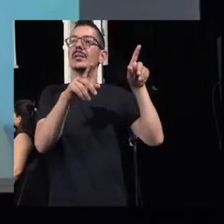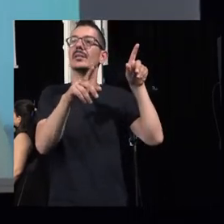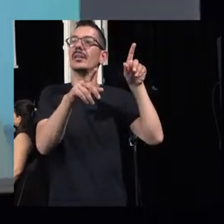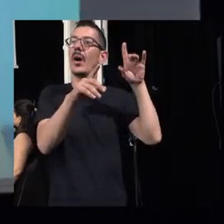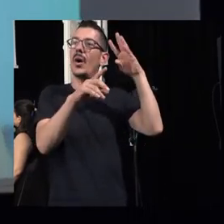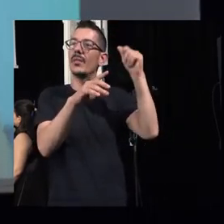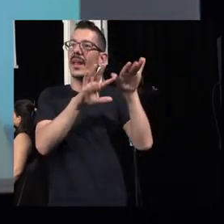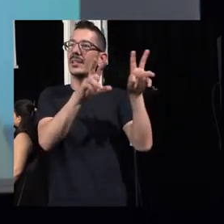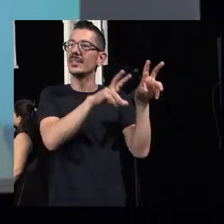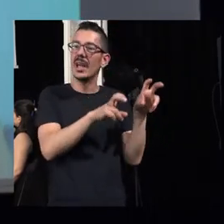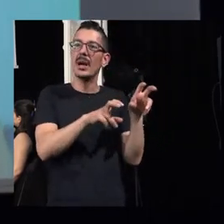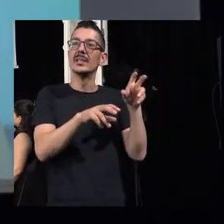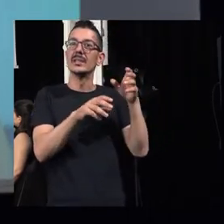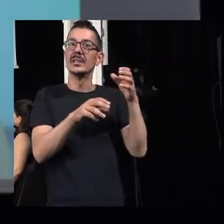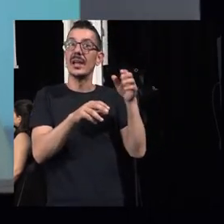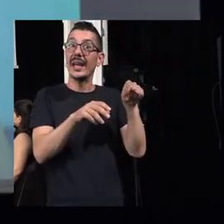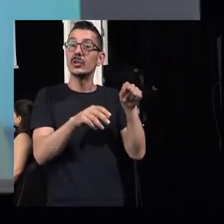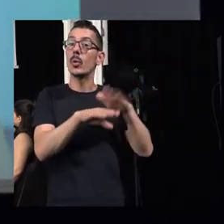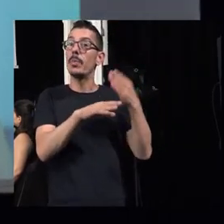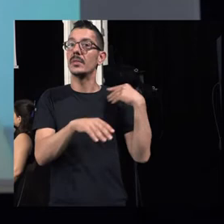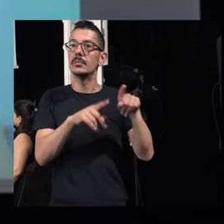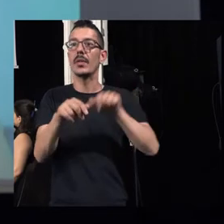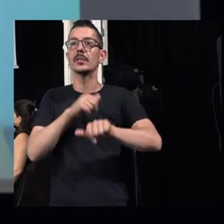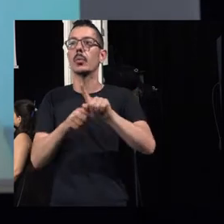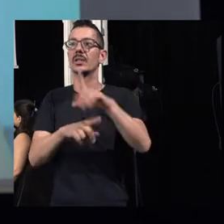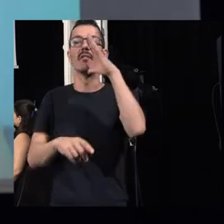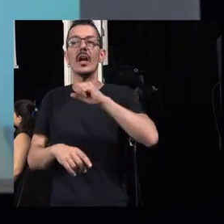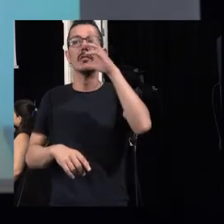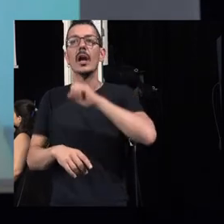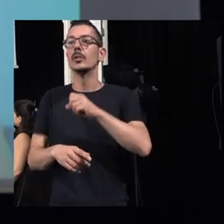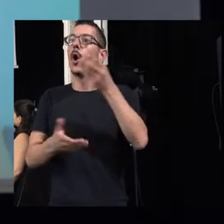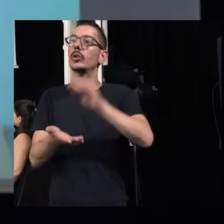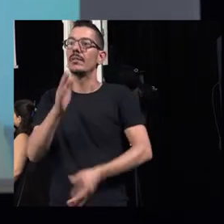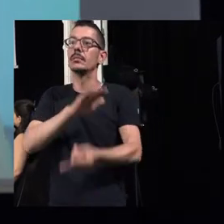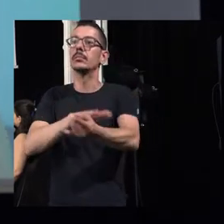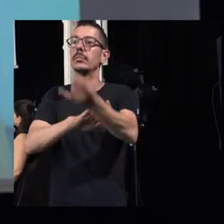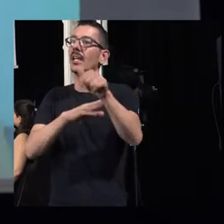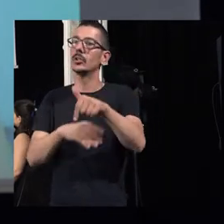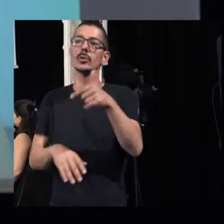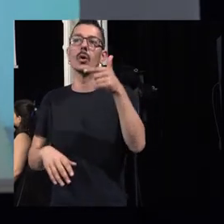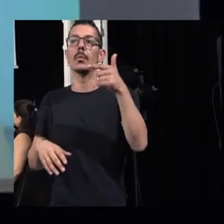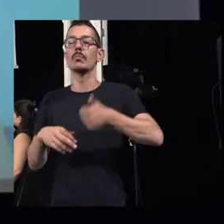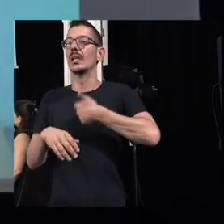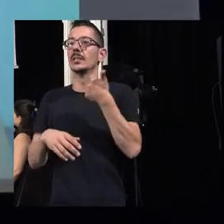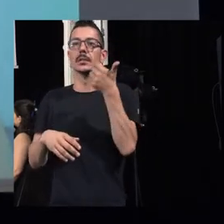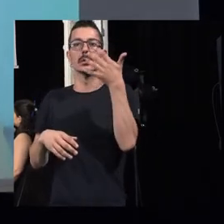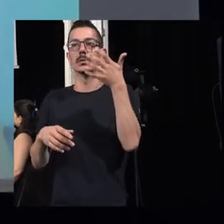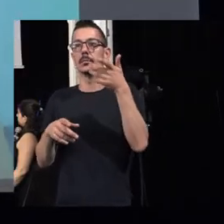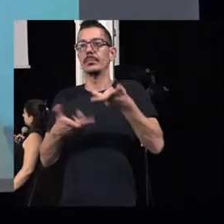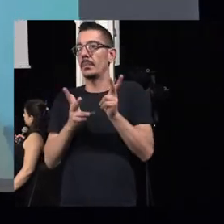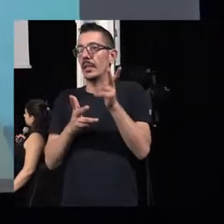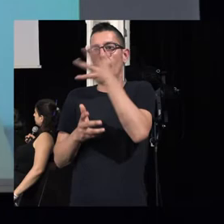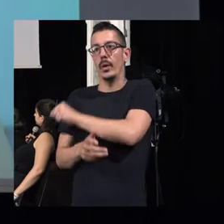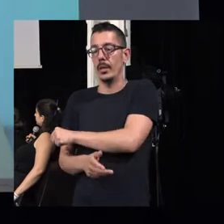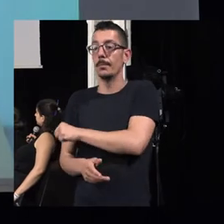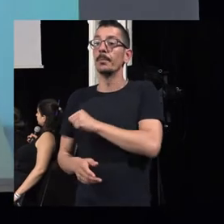y repetir violencias, y esto no puede suceder al interior de nuestras comunidades. Una última cosa, estamos